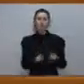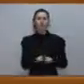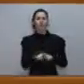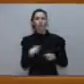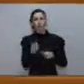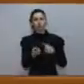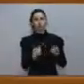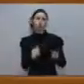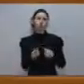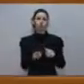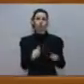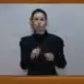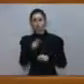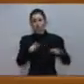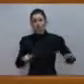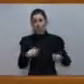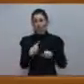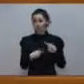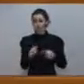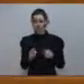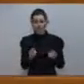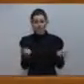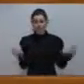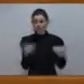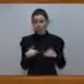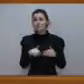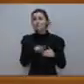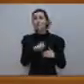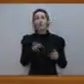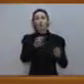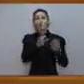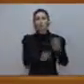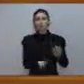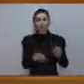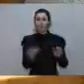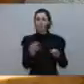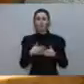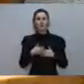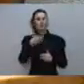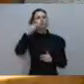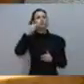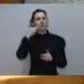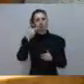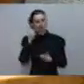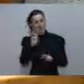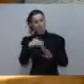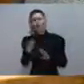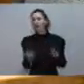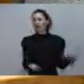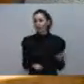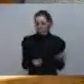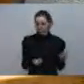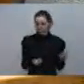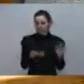haya familias que se ven en la calle con un futuro incierto. Tengan un poco de dignidad y miren lo que ocurre fuera. La